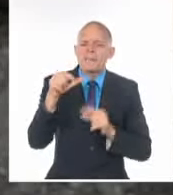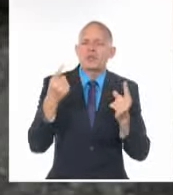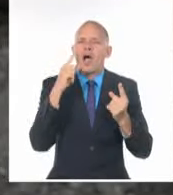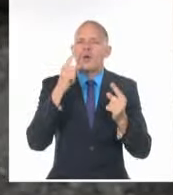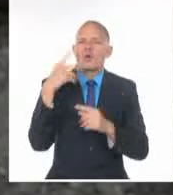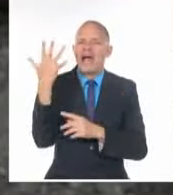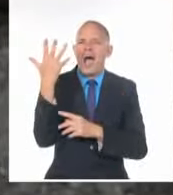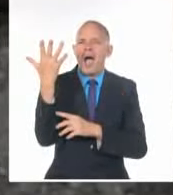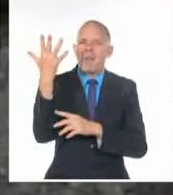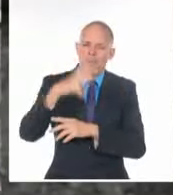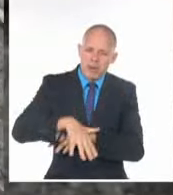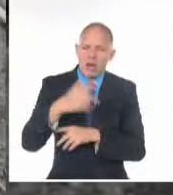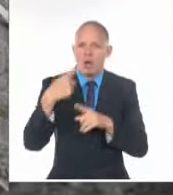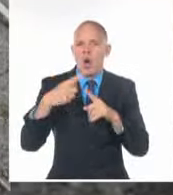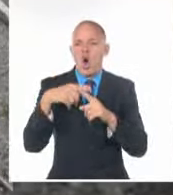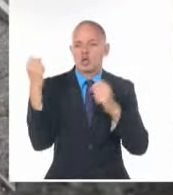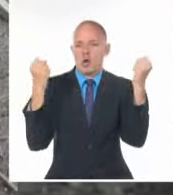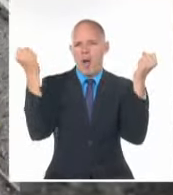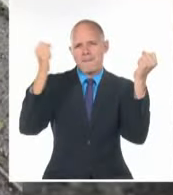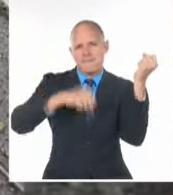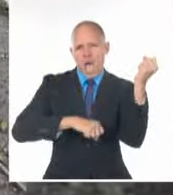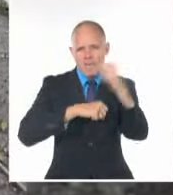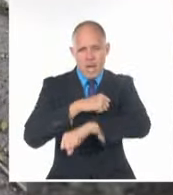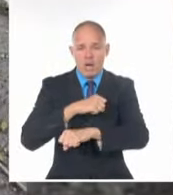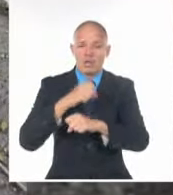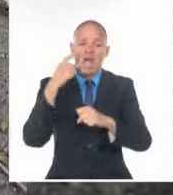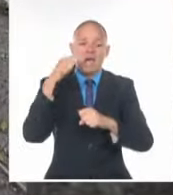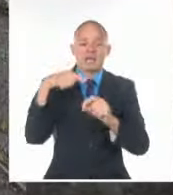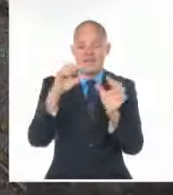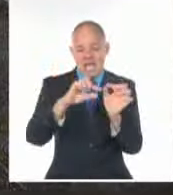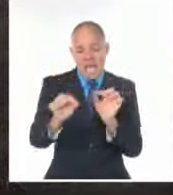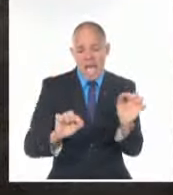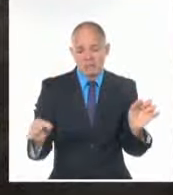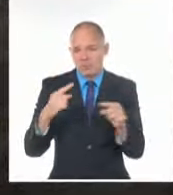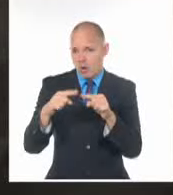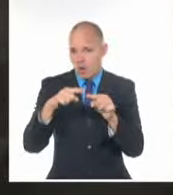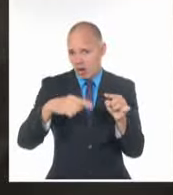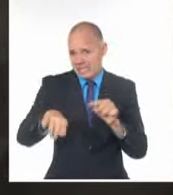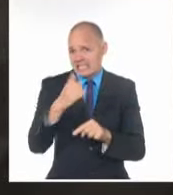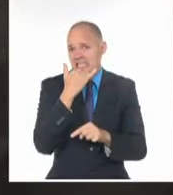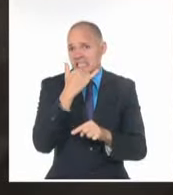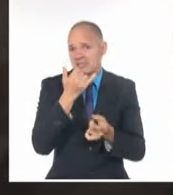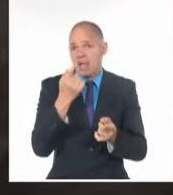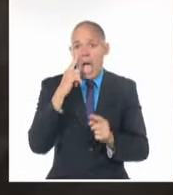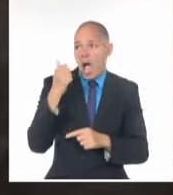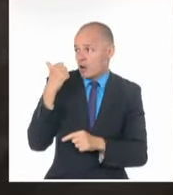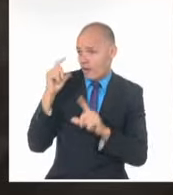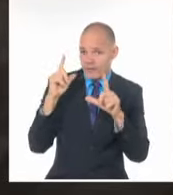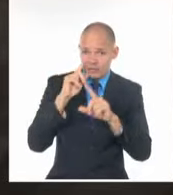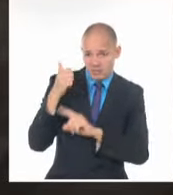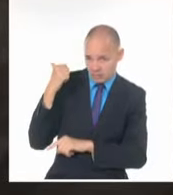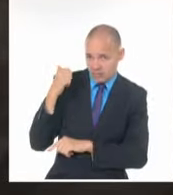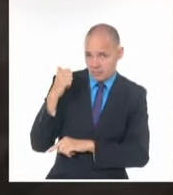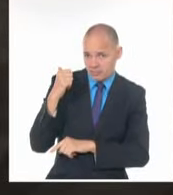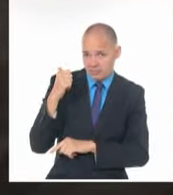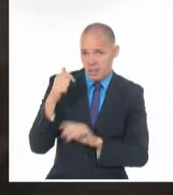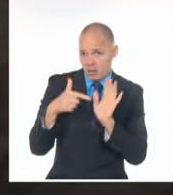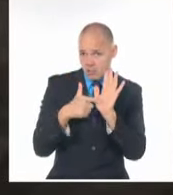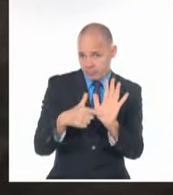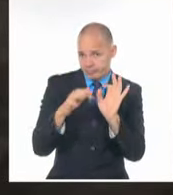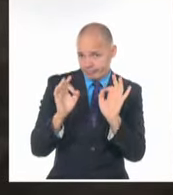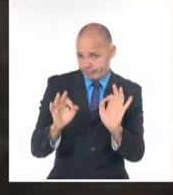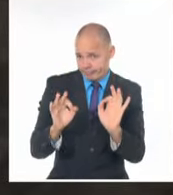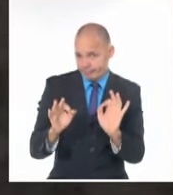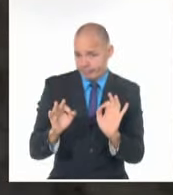postes del sistema de distribución electroenergético. Las imágenes que ahora estamos mostrando en nuestro noticiero de